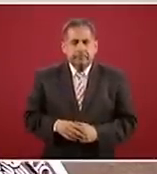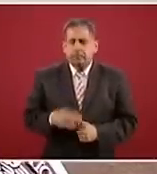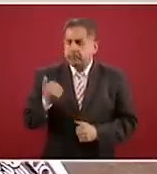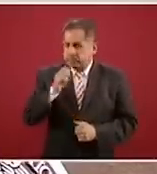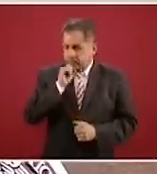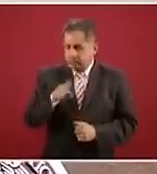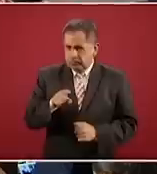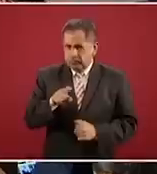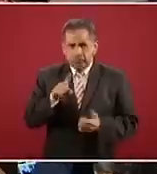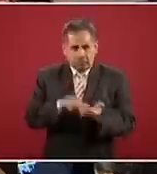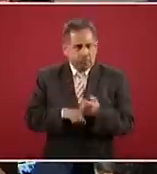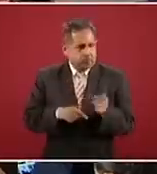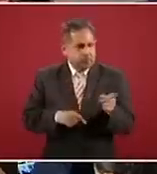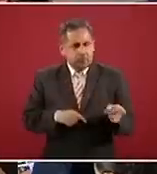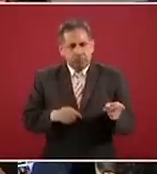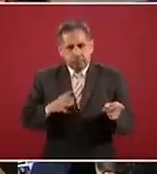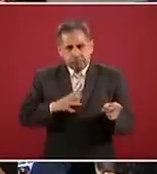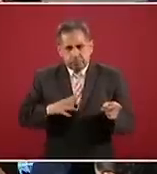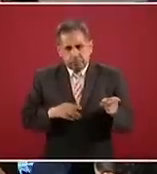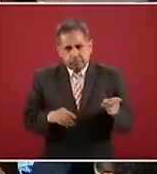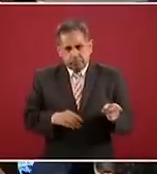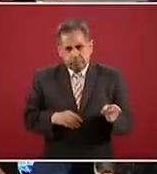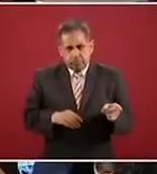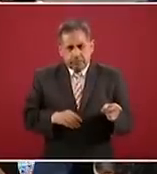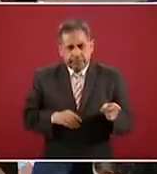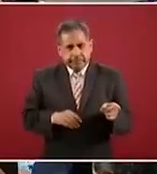Incluso hay una